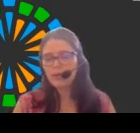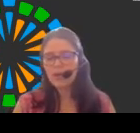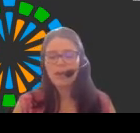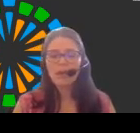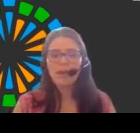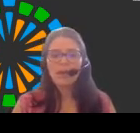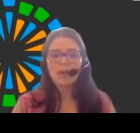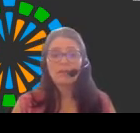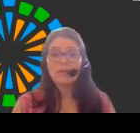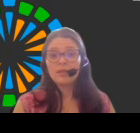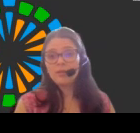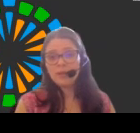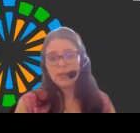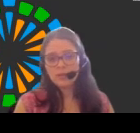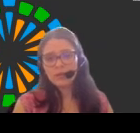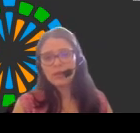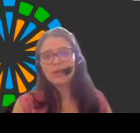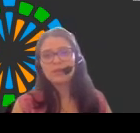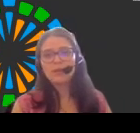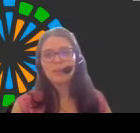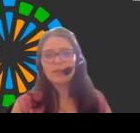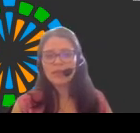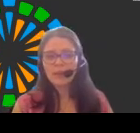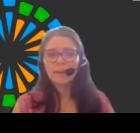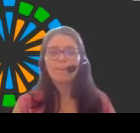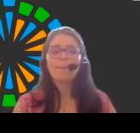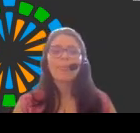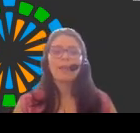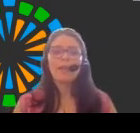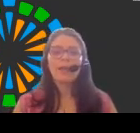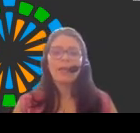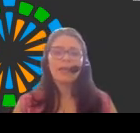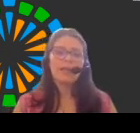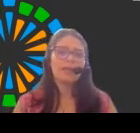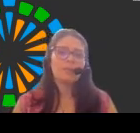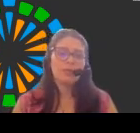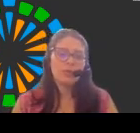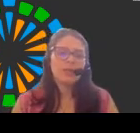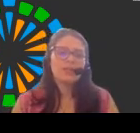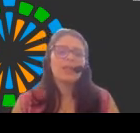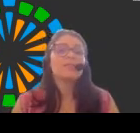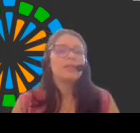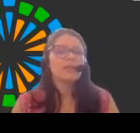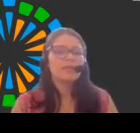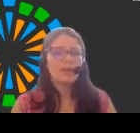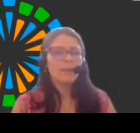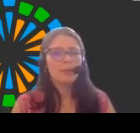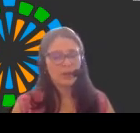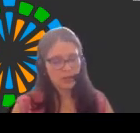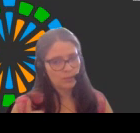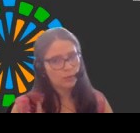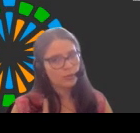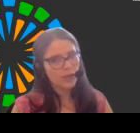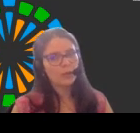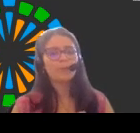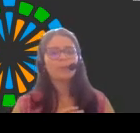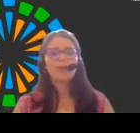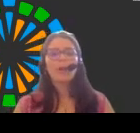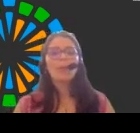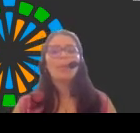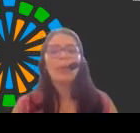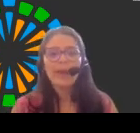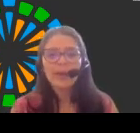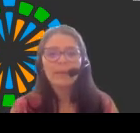más conocidos también es la certificación de la discapacidad que las personas que así deseen porque es